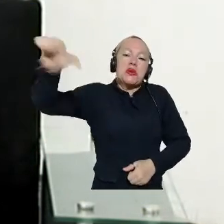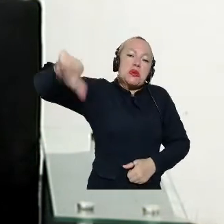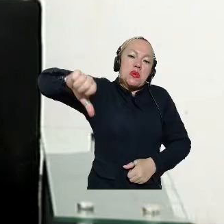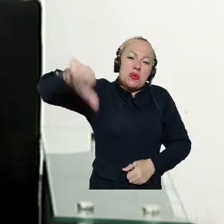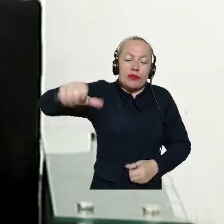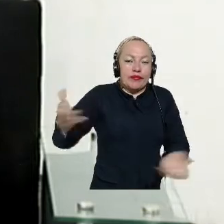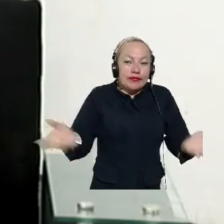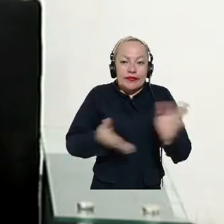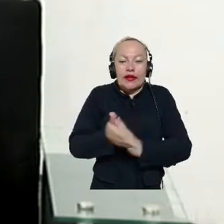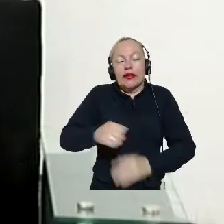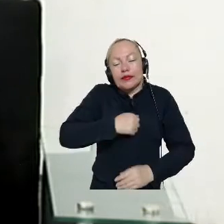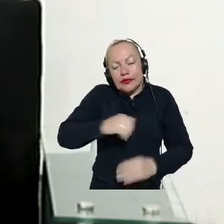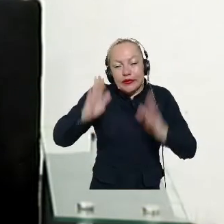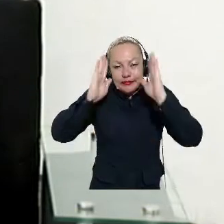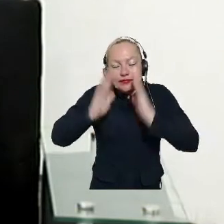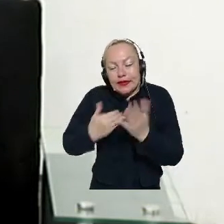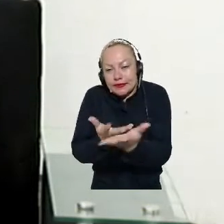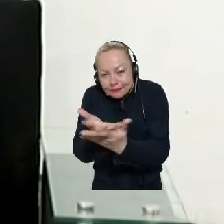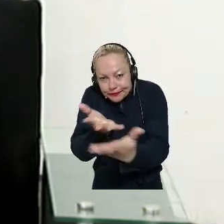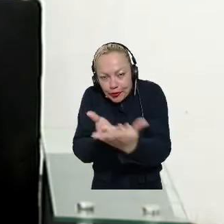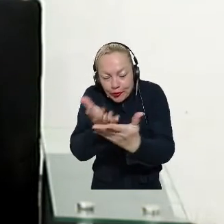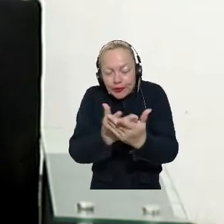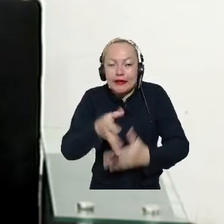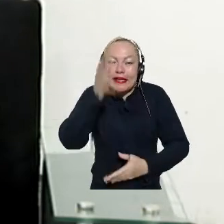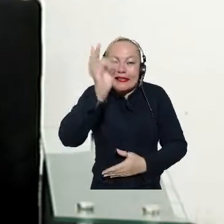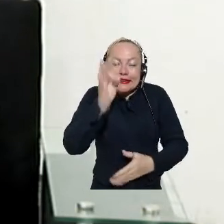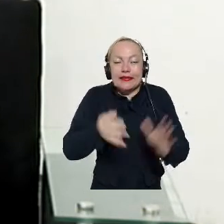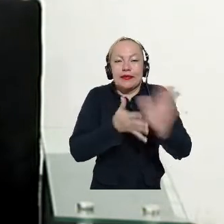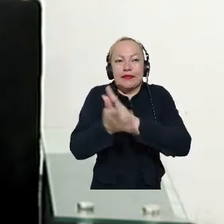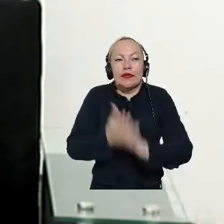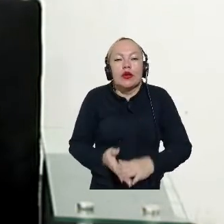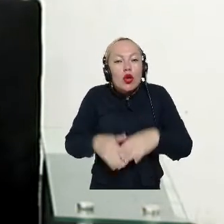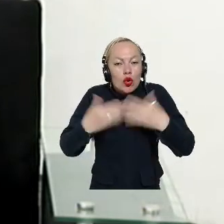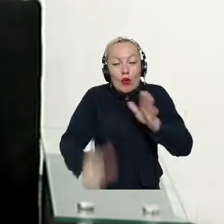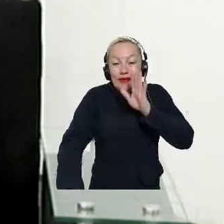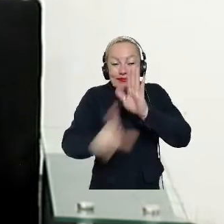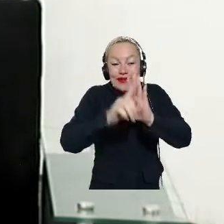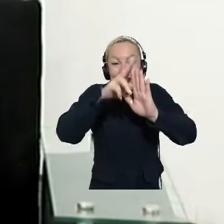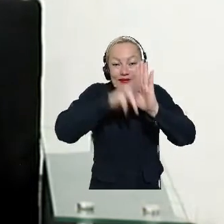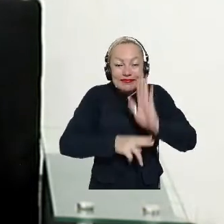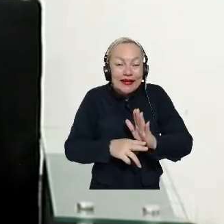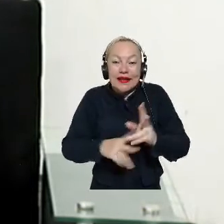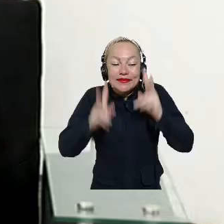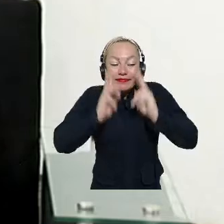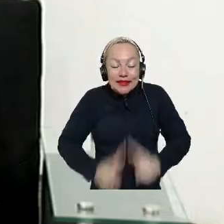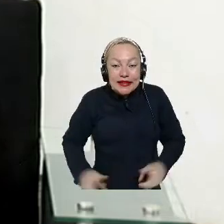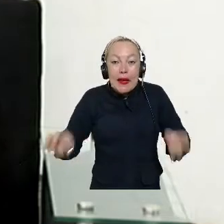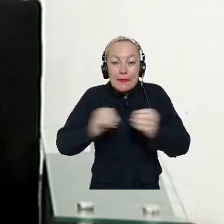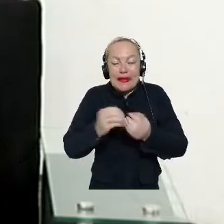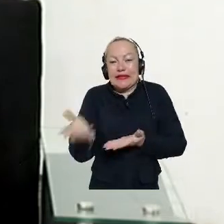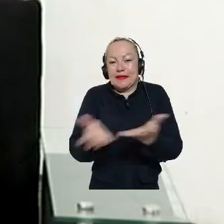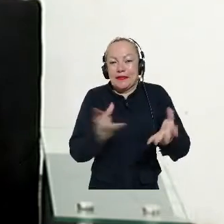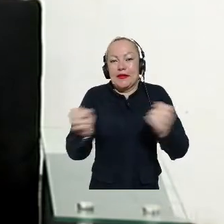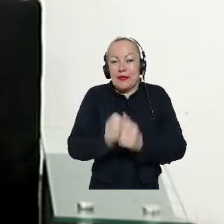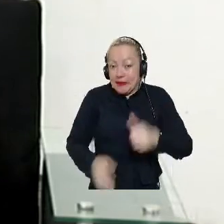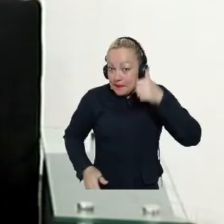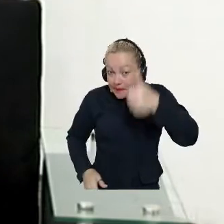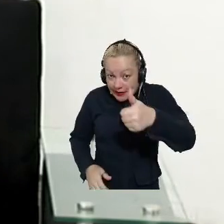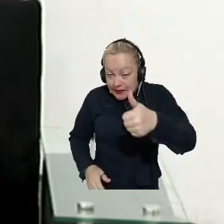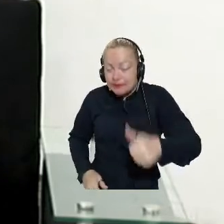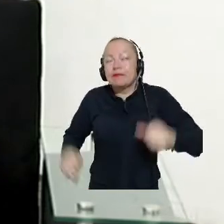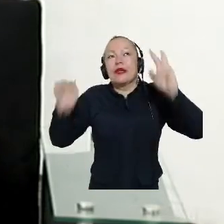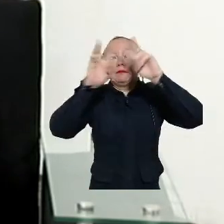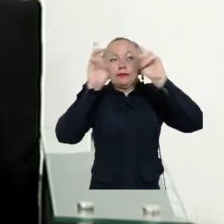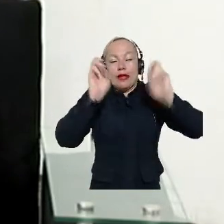llamadito de atención en buena onda para que nos pongamos las pilas con los protocolos y con el servicio. Bien, eso bien. Por ese lado. Sigamos hablando